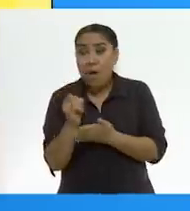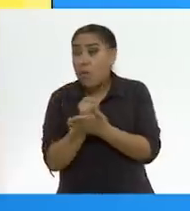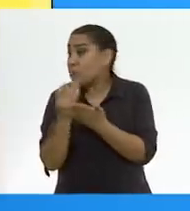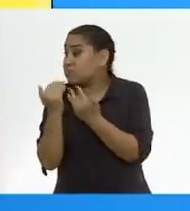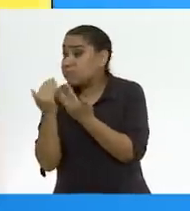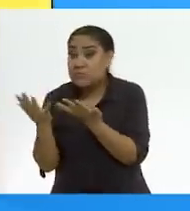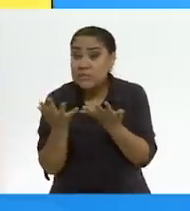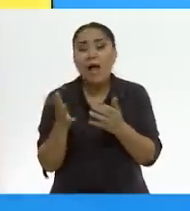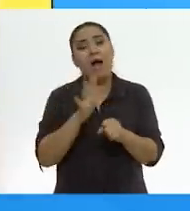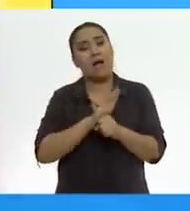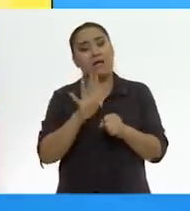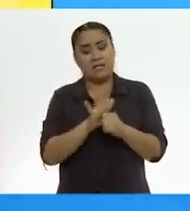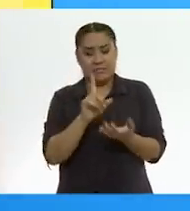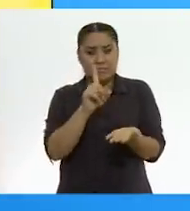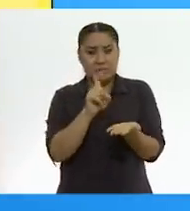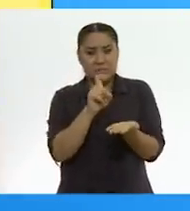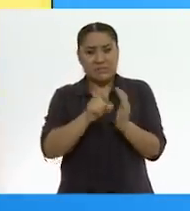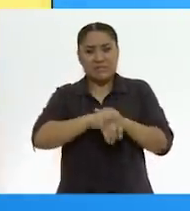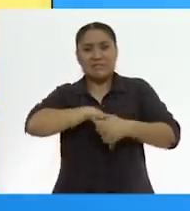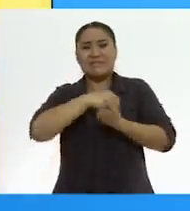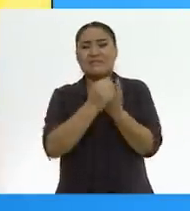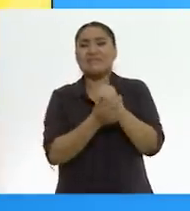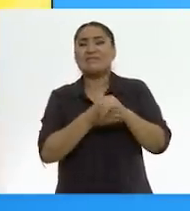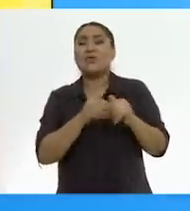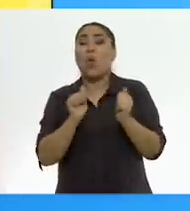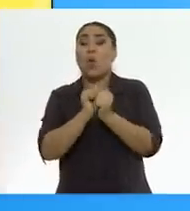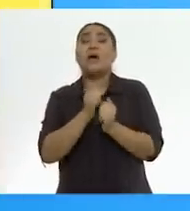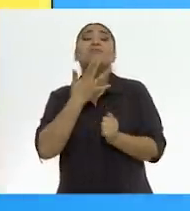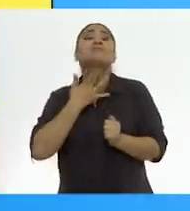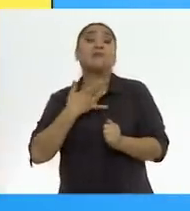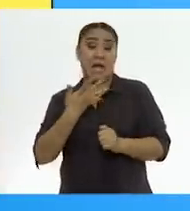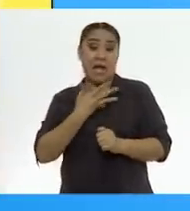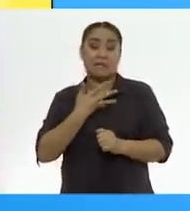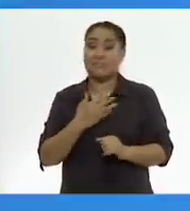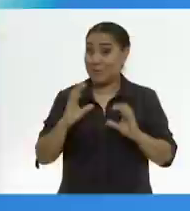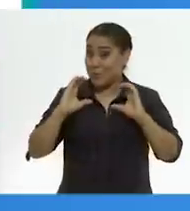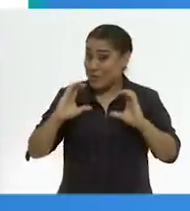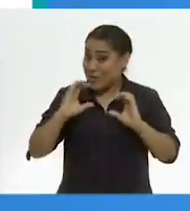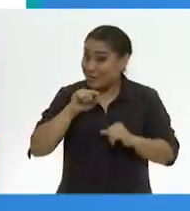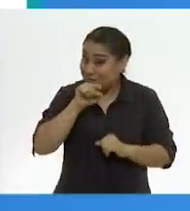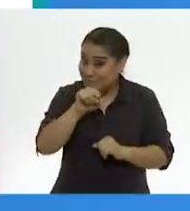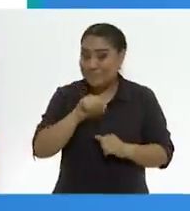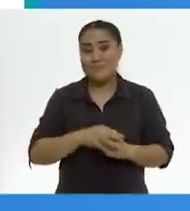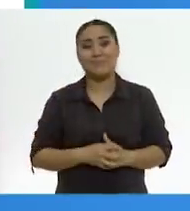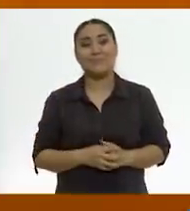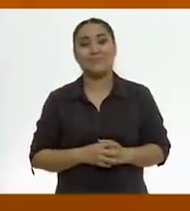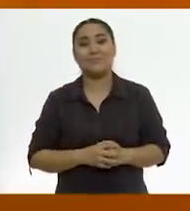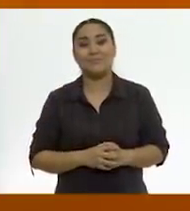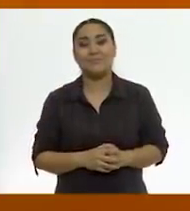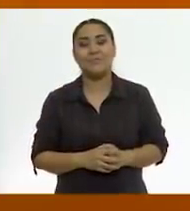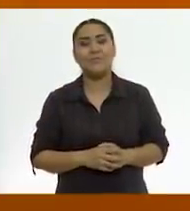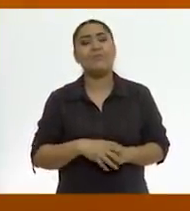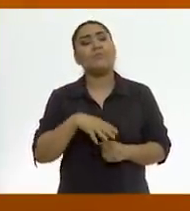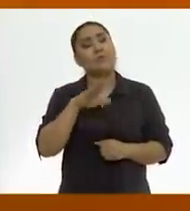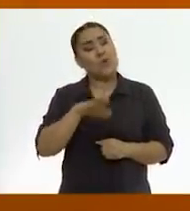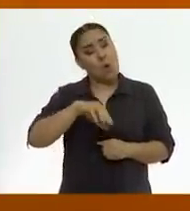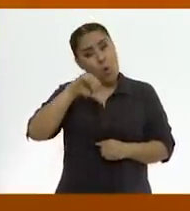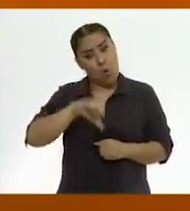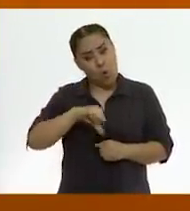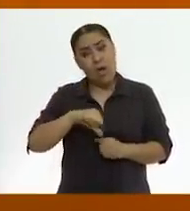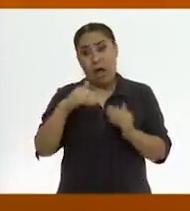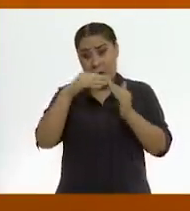usa desinfectantes a base de alcohol. Para ver este video, encuentra el link aquí abajo en la descripción. Hoy en Aprende en